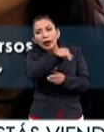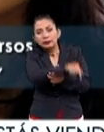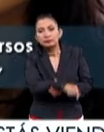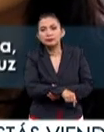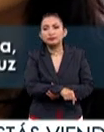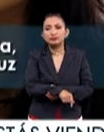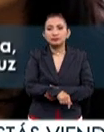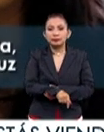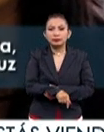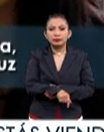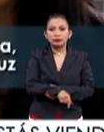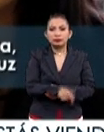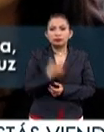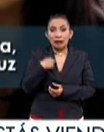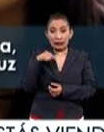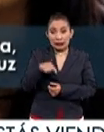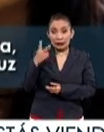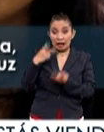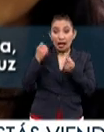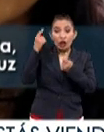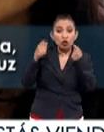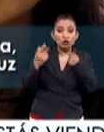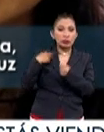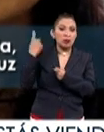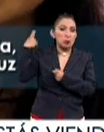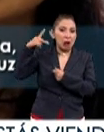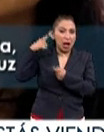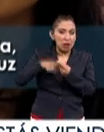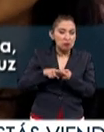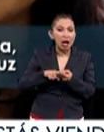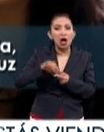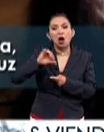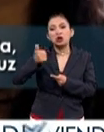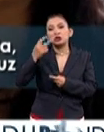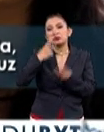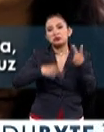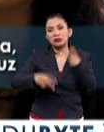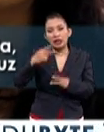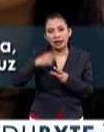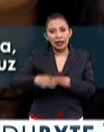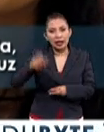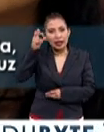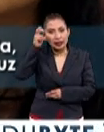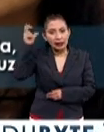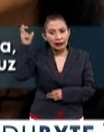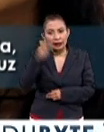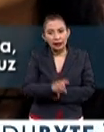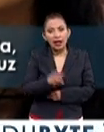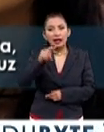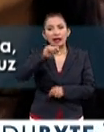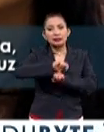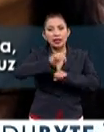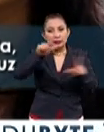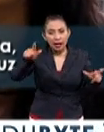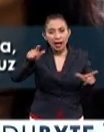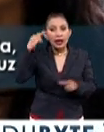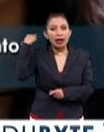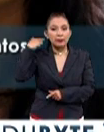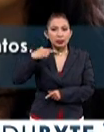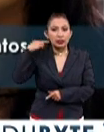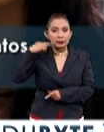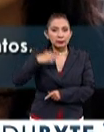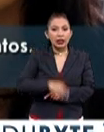Alistán, Xninas, Cojau, Ailiuca, Tlanas, Cojau, y pues, na,